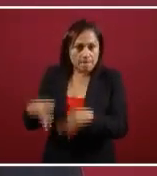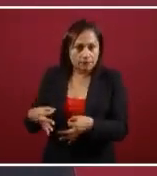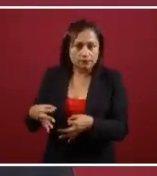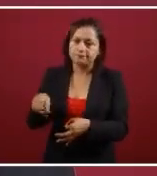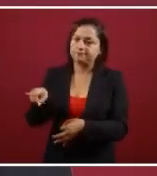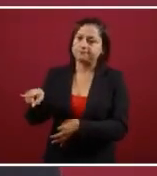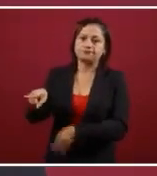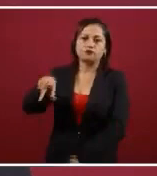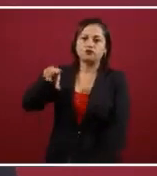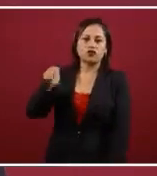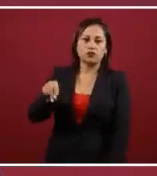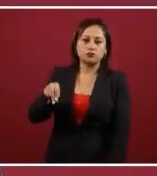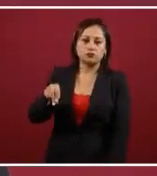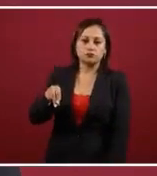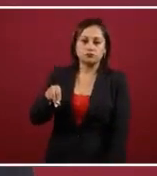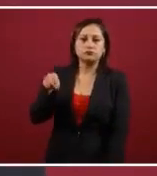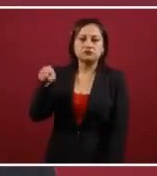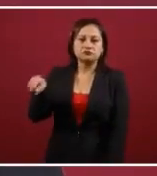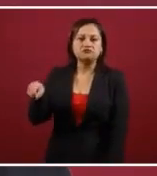ese es un vividor,